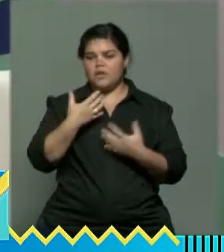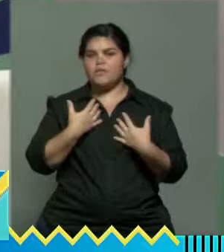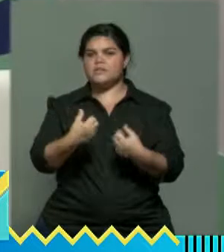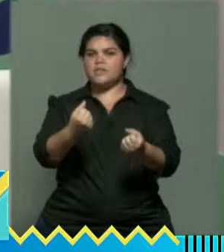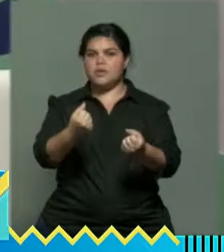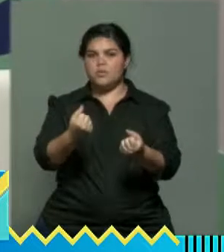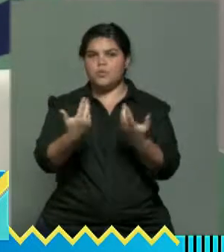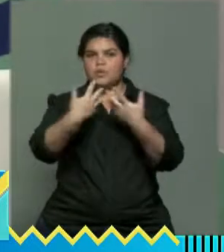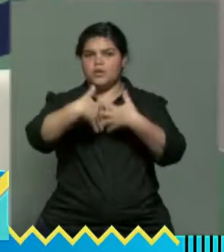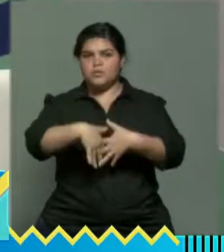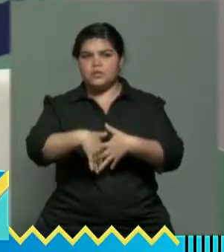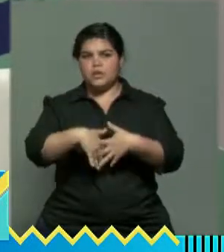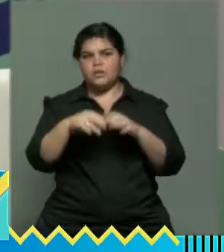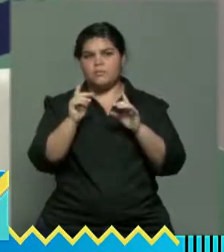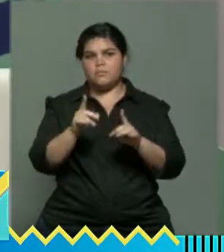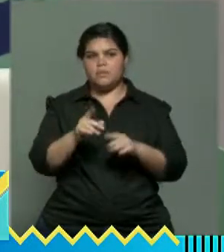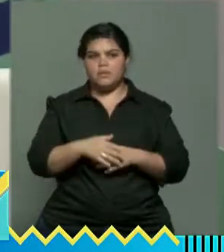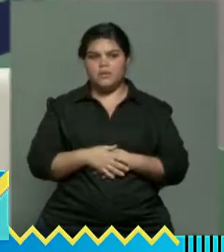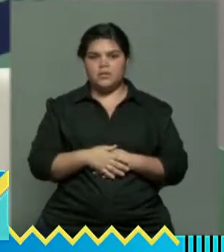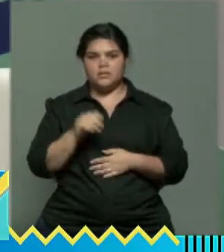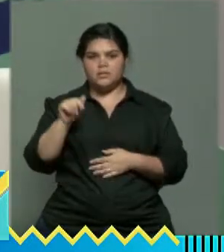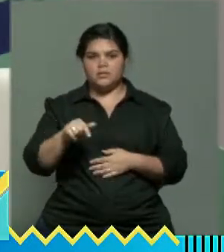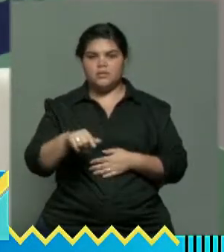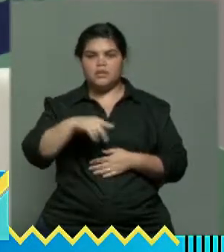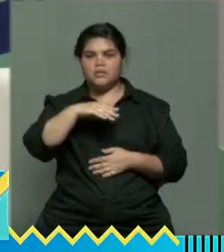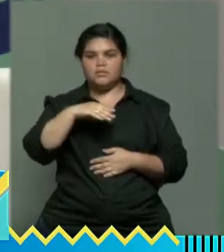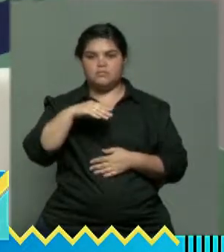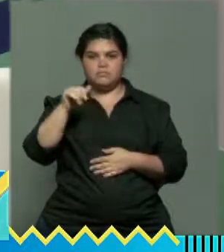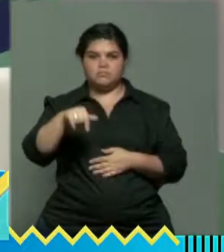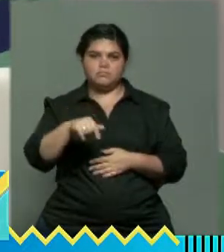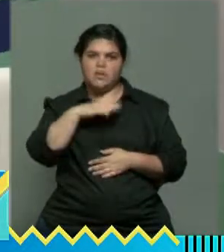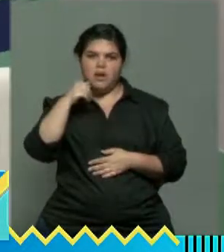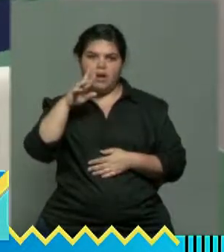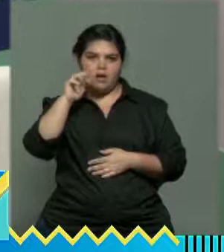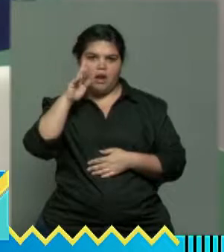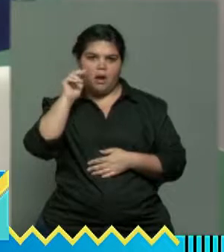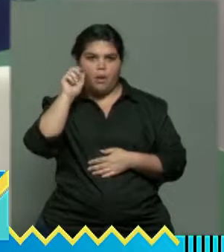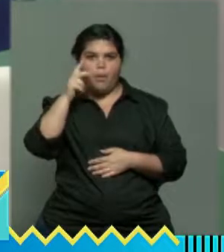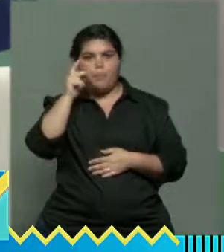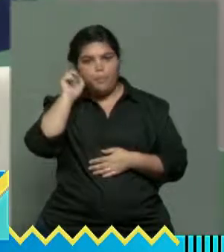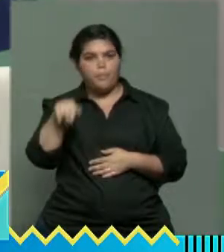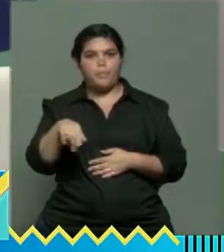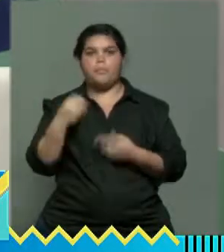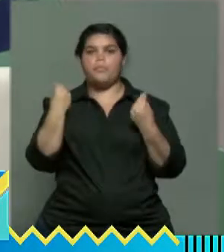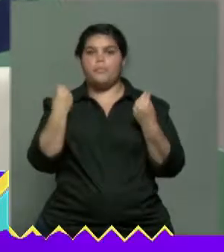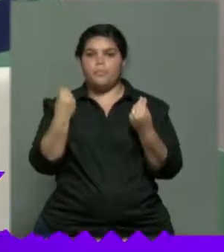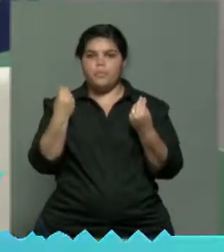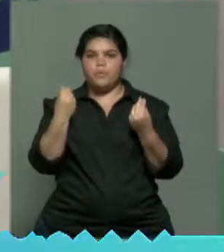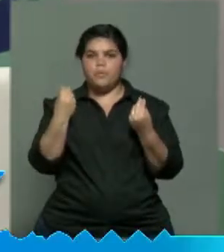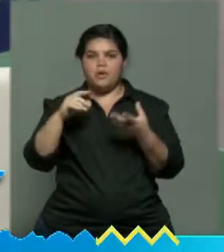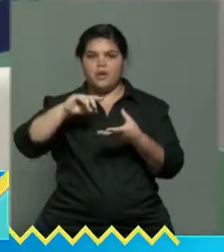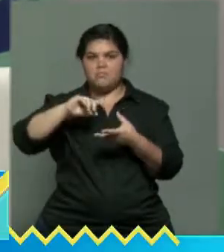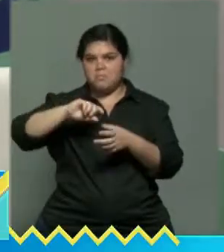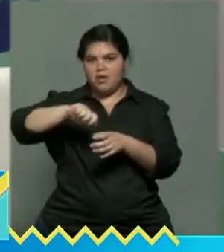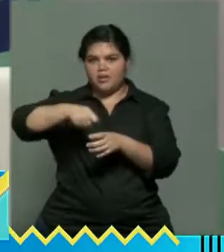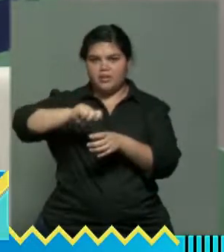en el jarabe de maíz de alta fructosa, que es un componente básico de las bebidas gaseosas, El jarabe de maíz de alta fructosa